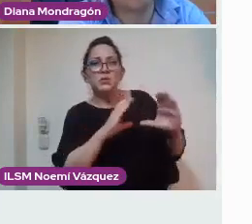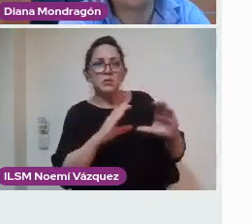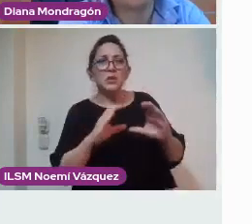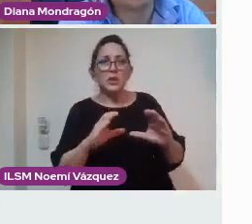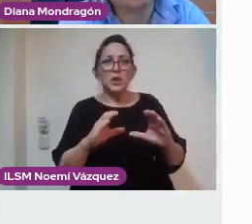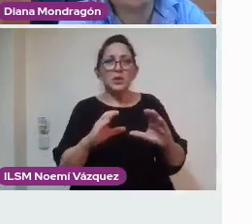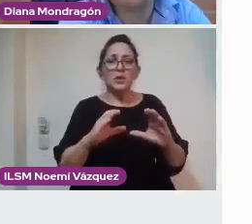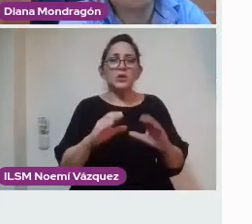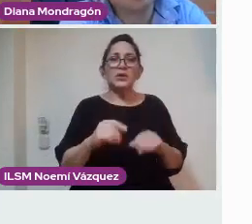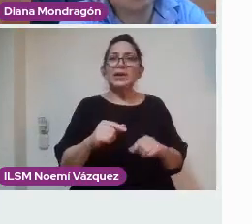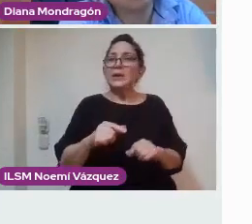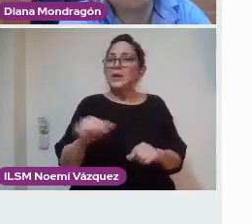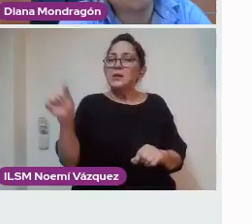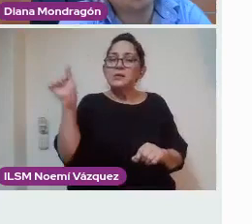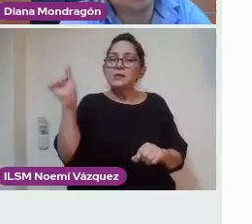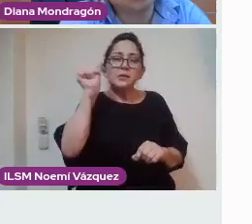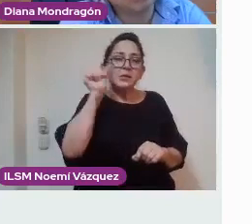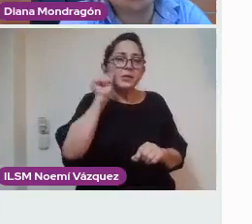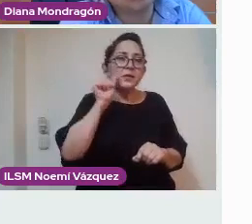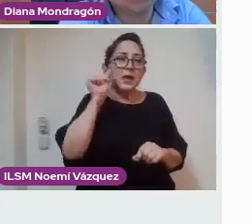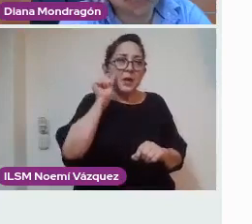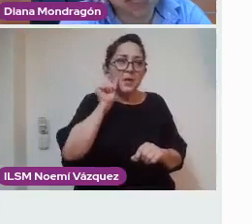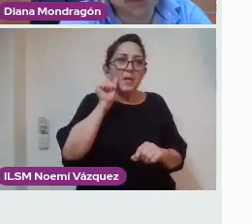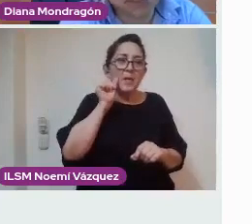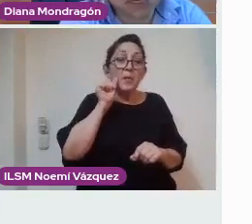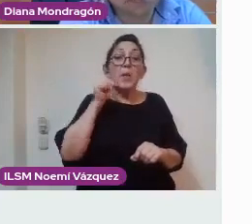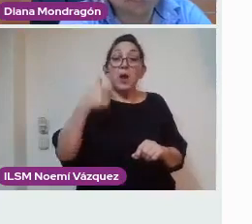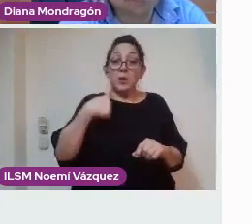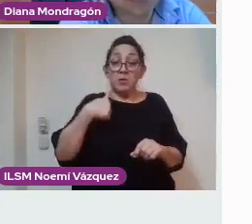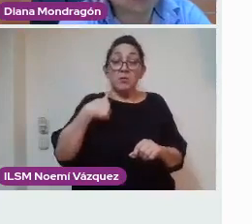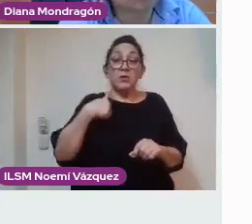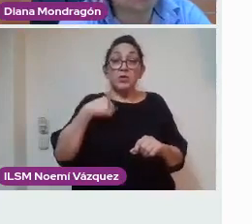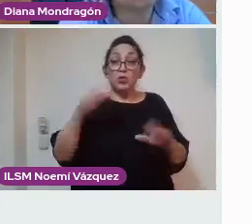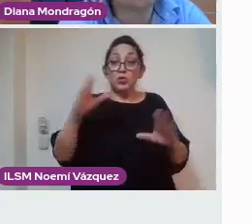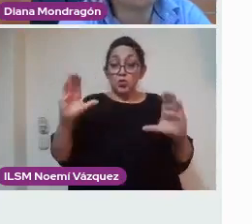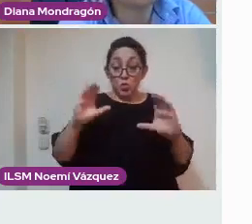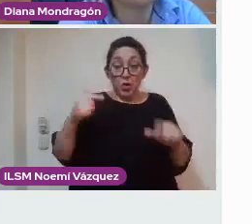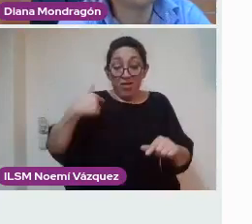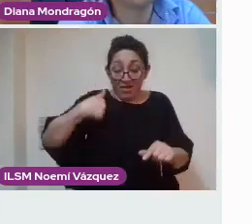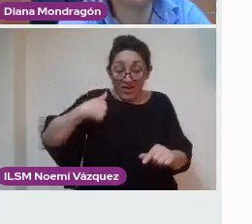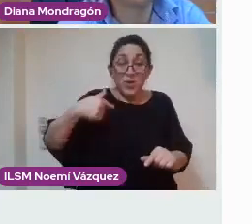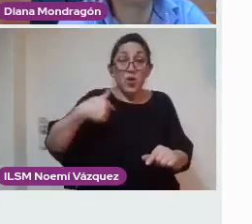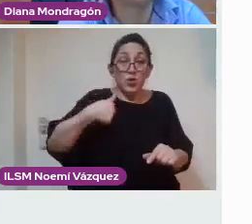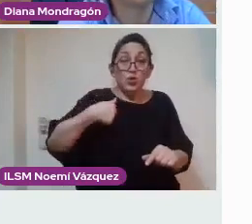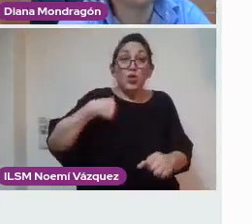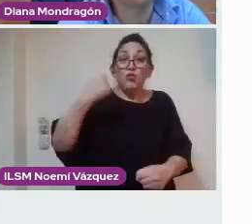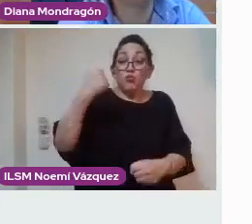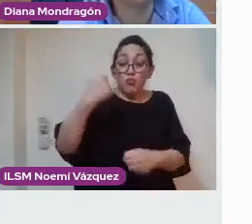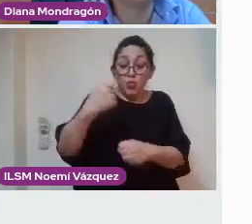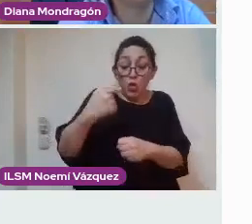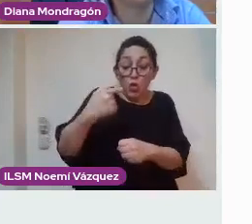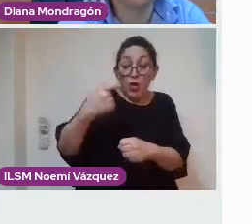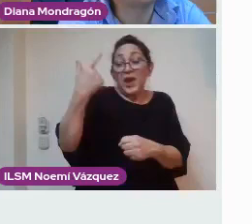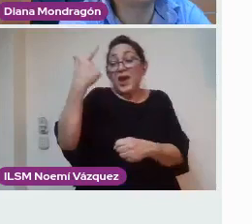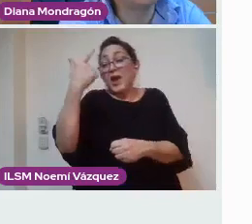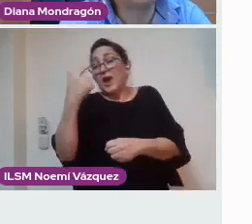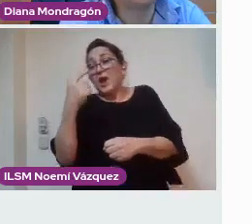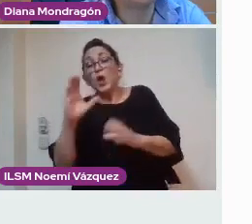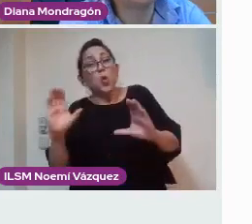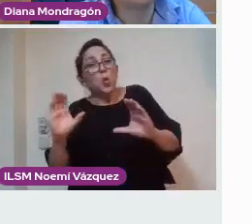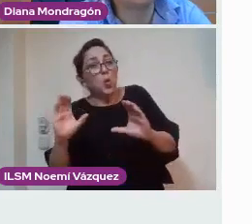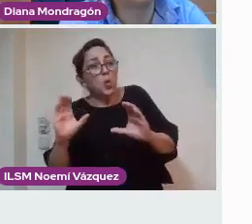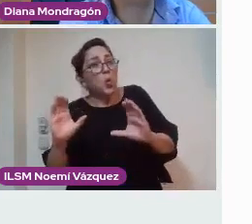cuidado propio de nuestra salud física y mental. O sea, si a veces tenemos alguna dificultad o